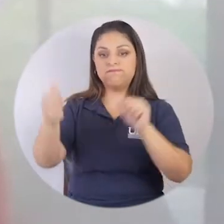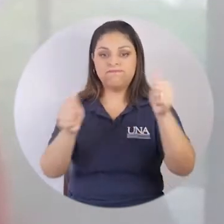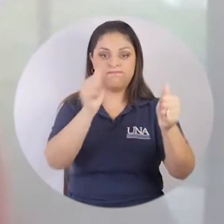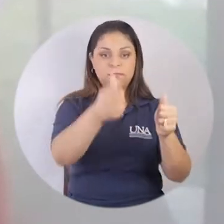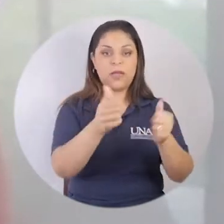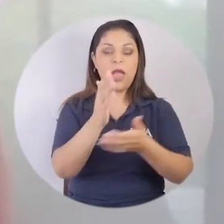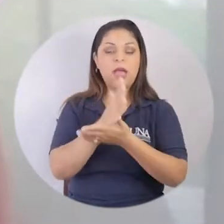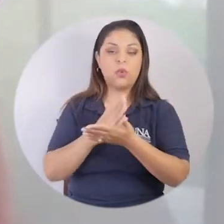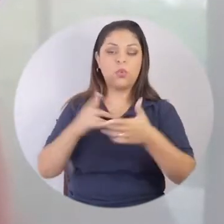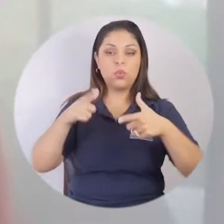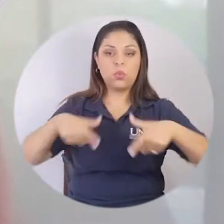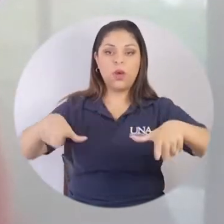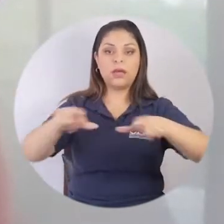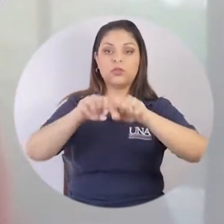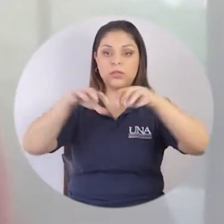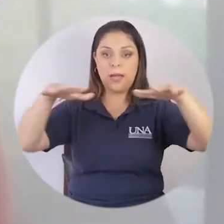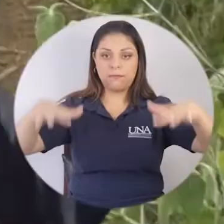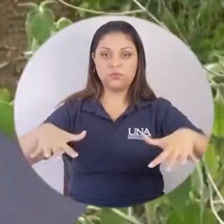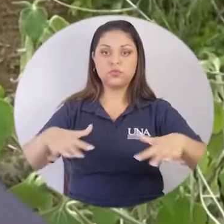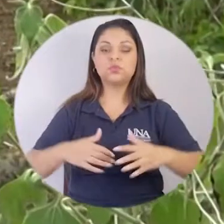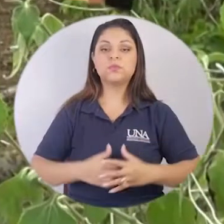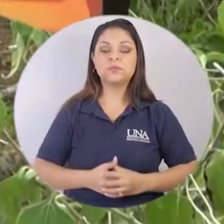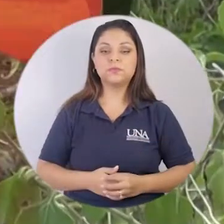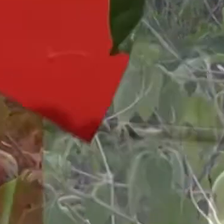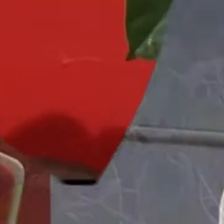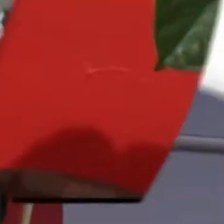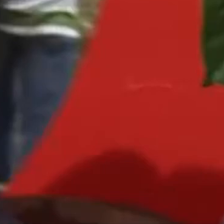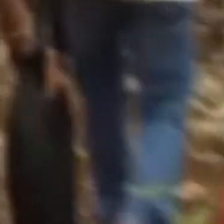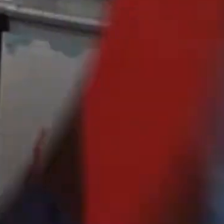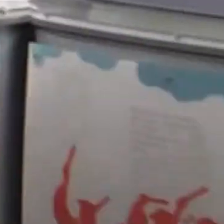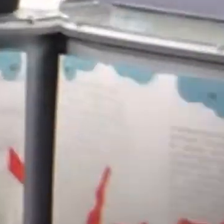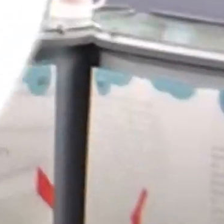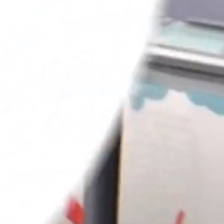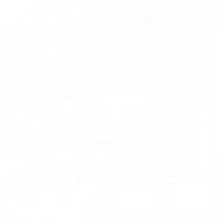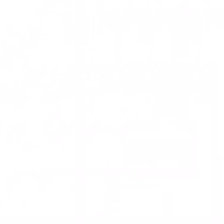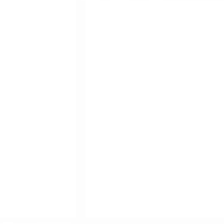puntos también de los campus.